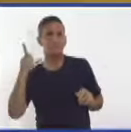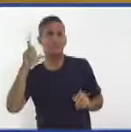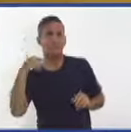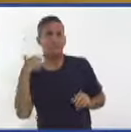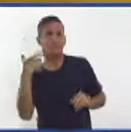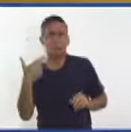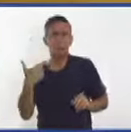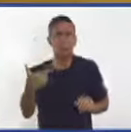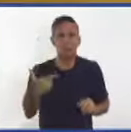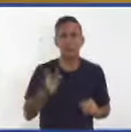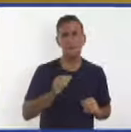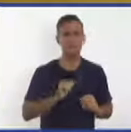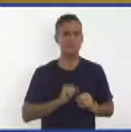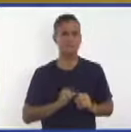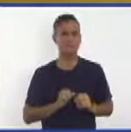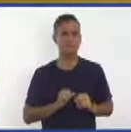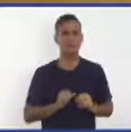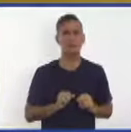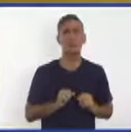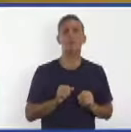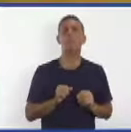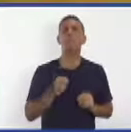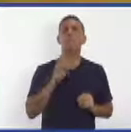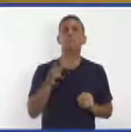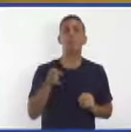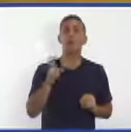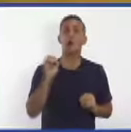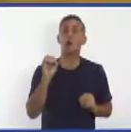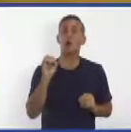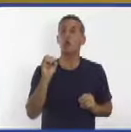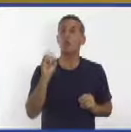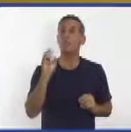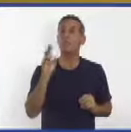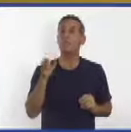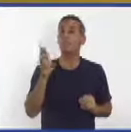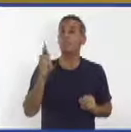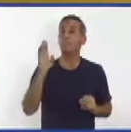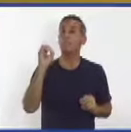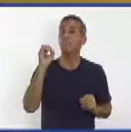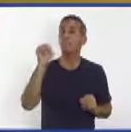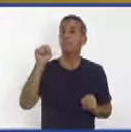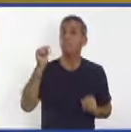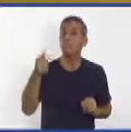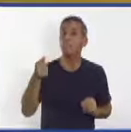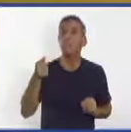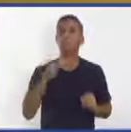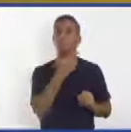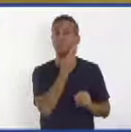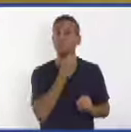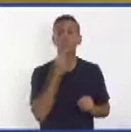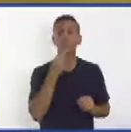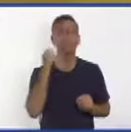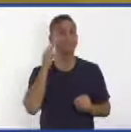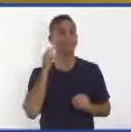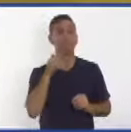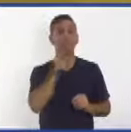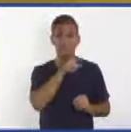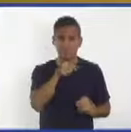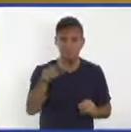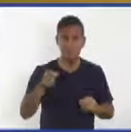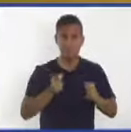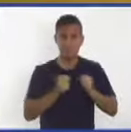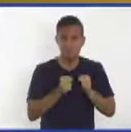prosa martí a anna ya yo les adelanto que van a insistir en esas actividades en el uso